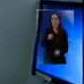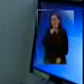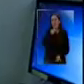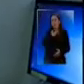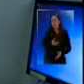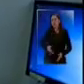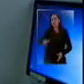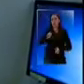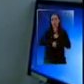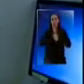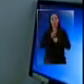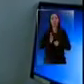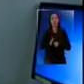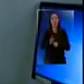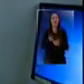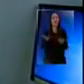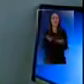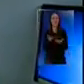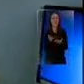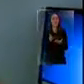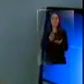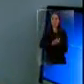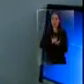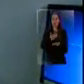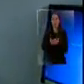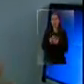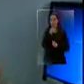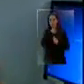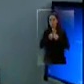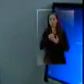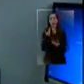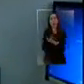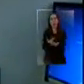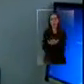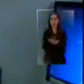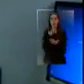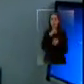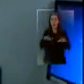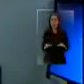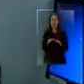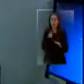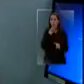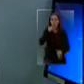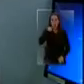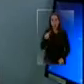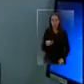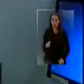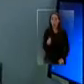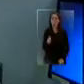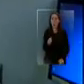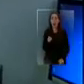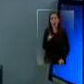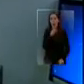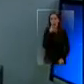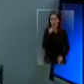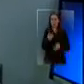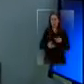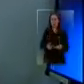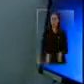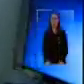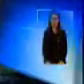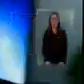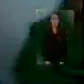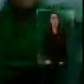quedan largos años todavía de vida, objeto de que estando saludable pueda aprovecharlos en vivir intensamente cada día. De eso se trata, al final de